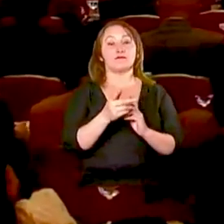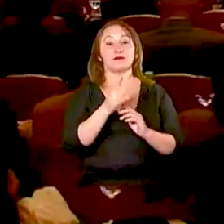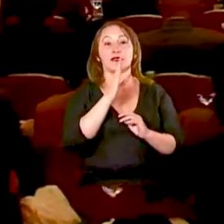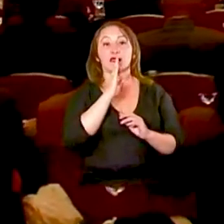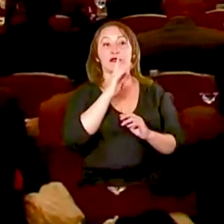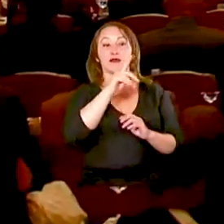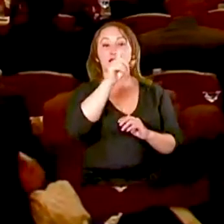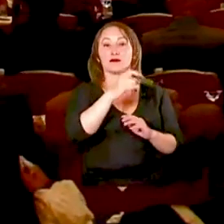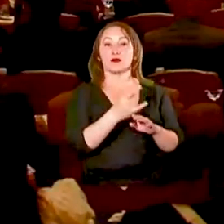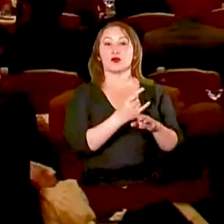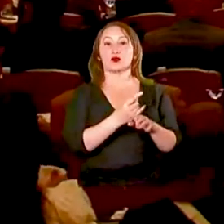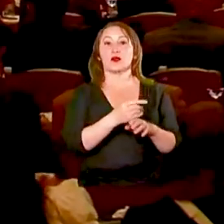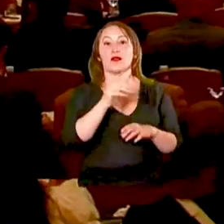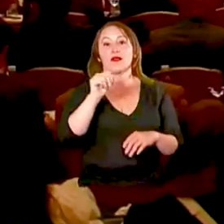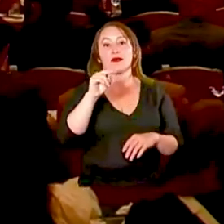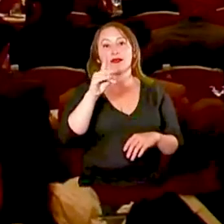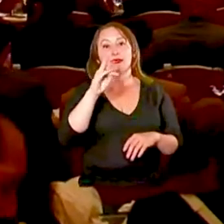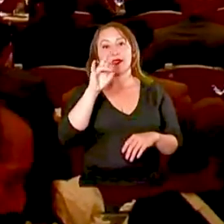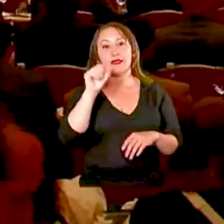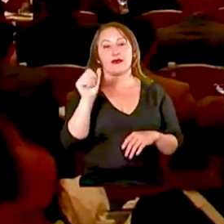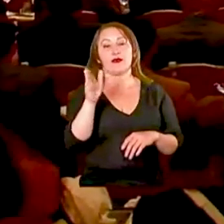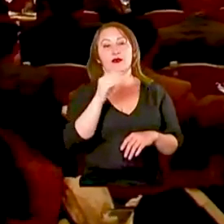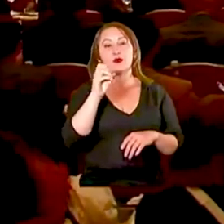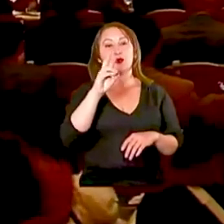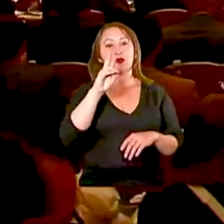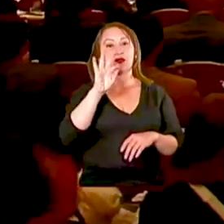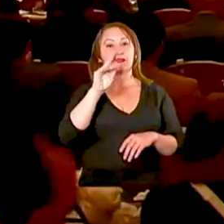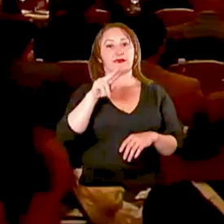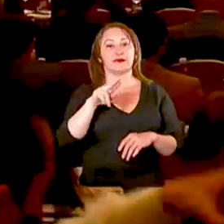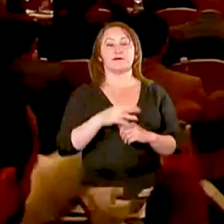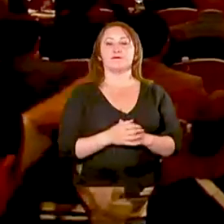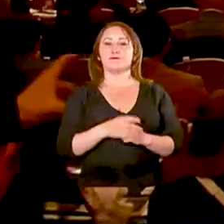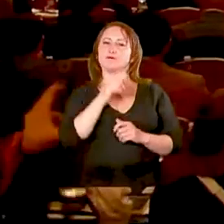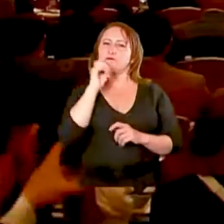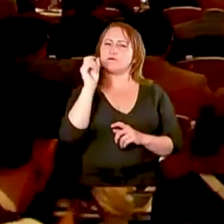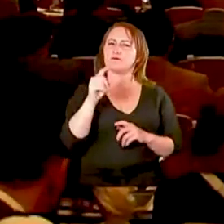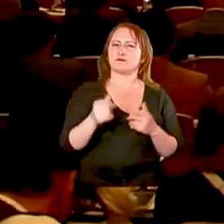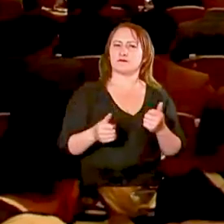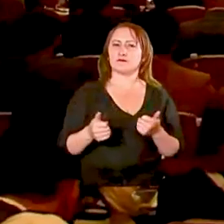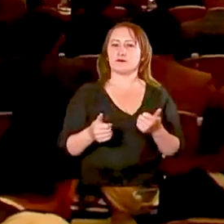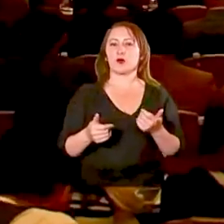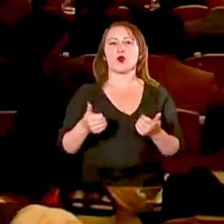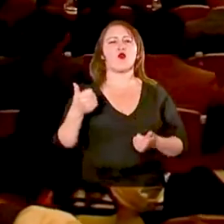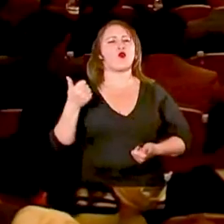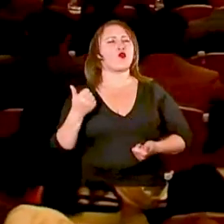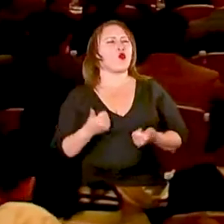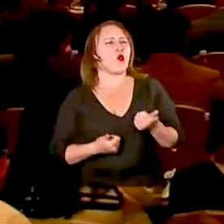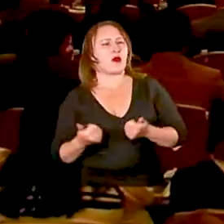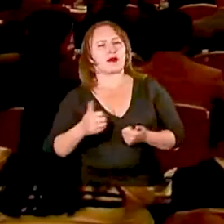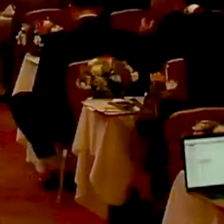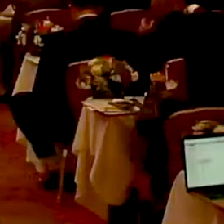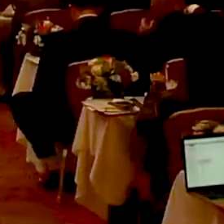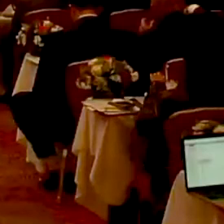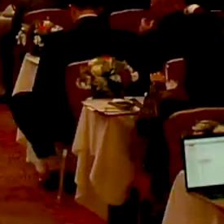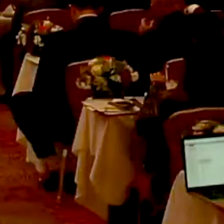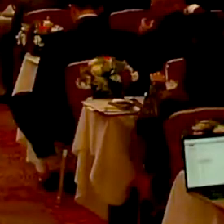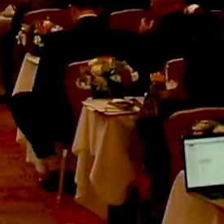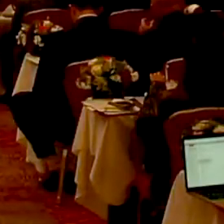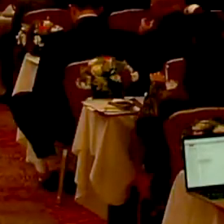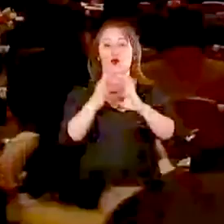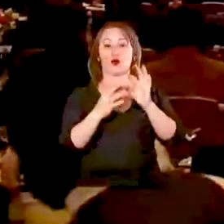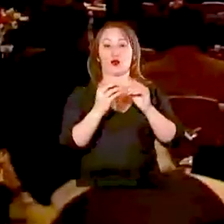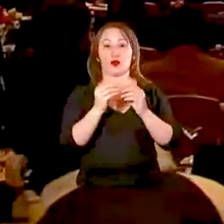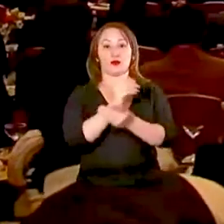realizada por la usuaria Andrea Ortiz. La pregunta es la siguiente: ¿cuáles son los principales cambios de...